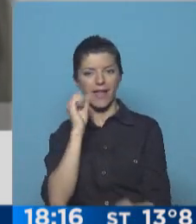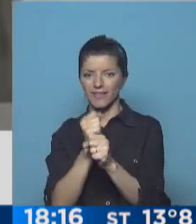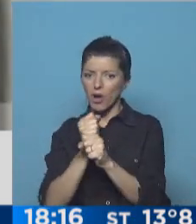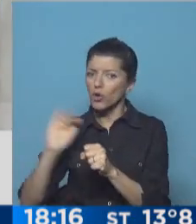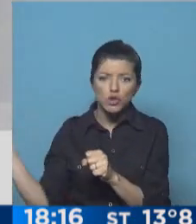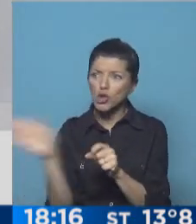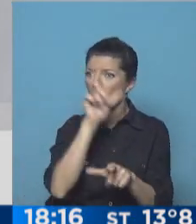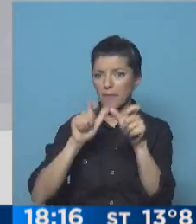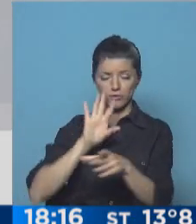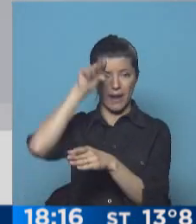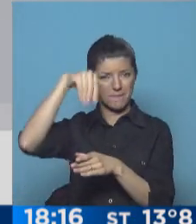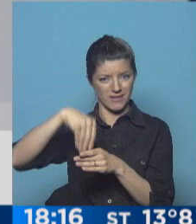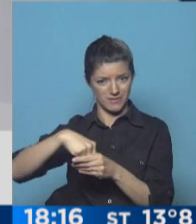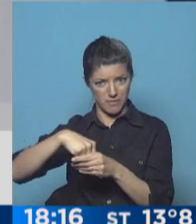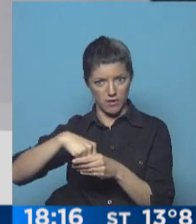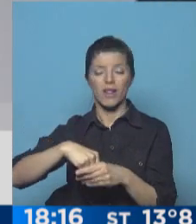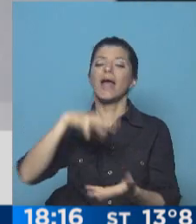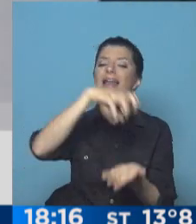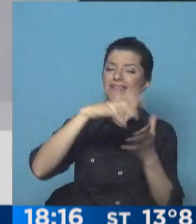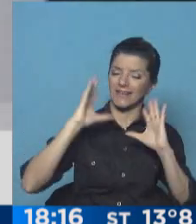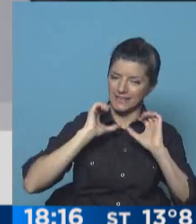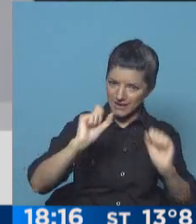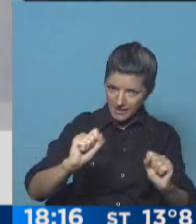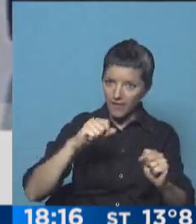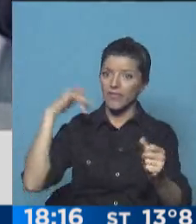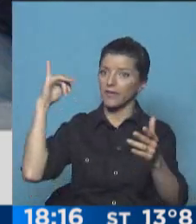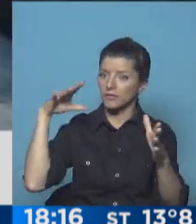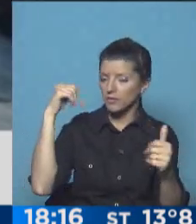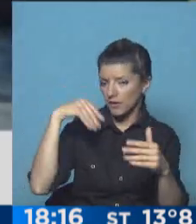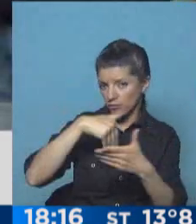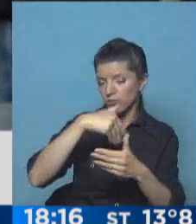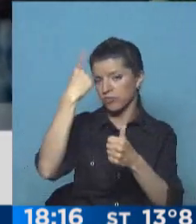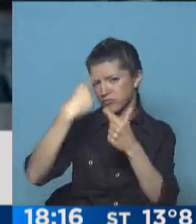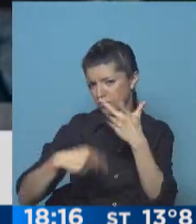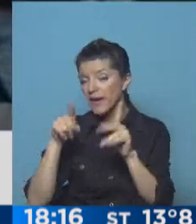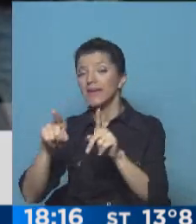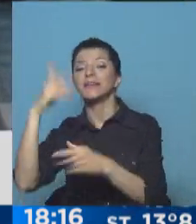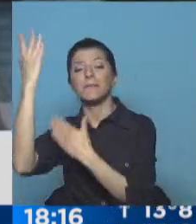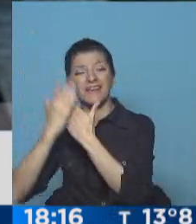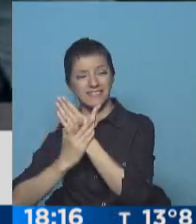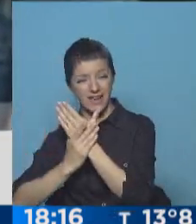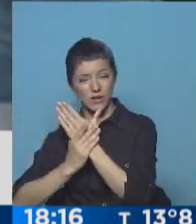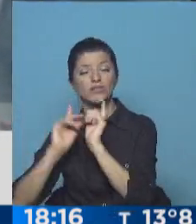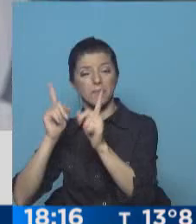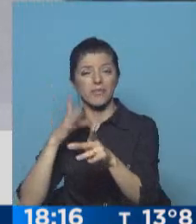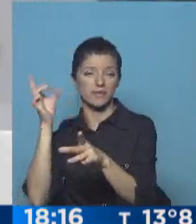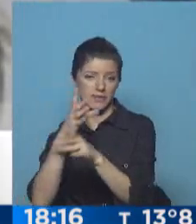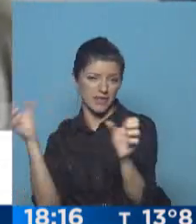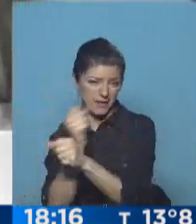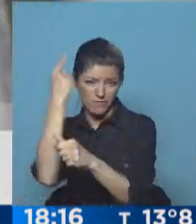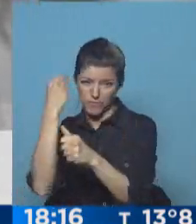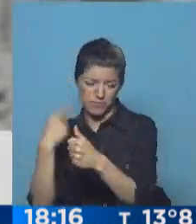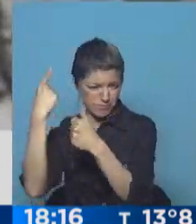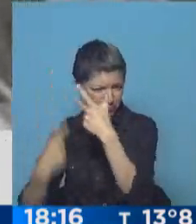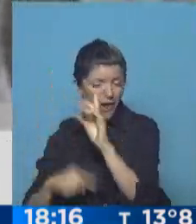participaron en el organismo, de la Secretaría de Transporte y del Ministerio del Interior y Transporte en posibilitar que esta obra sea